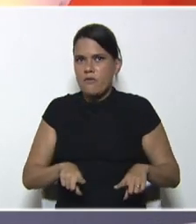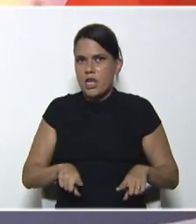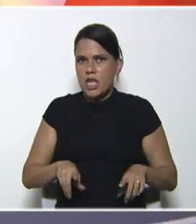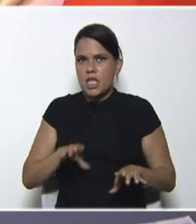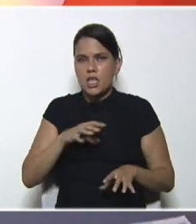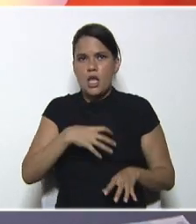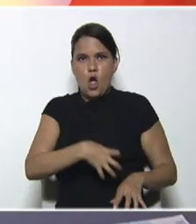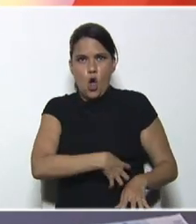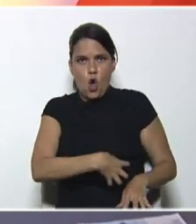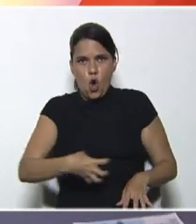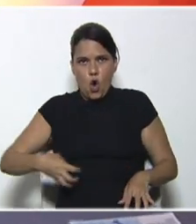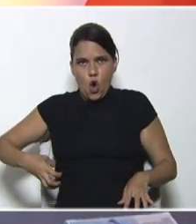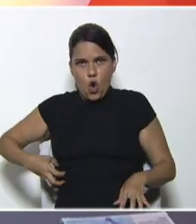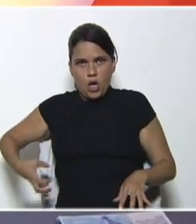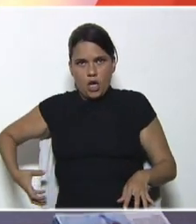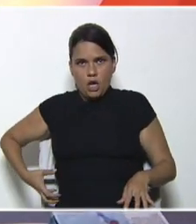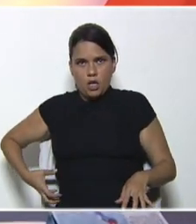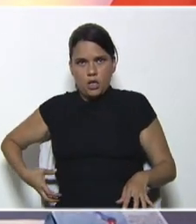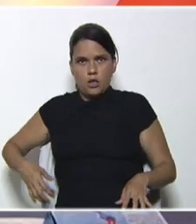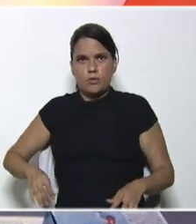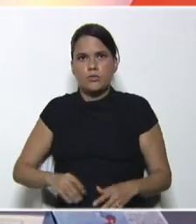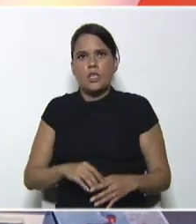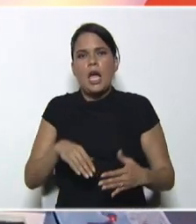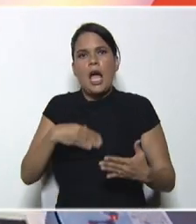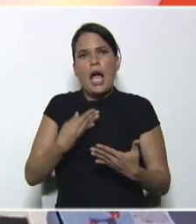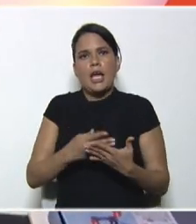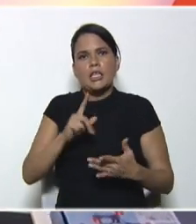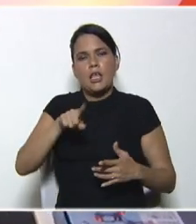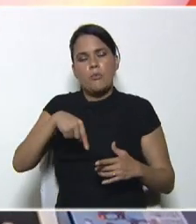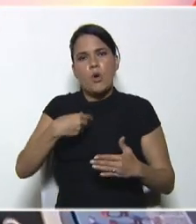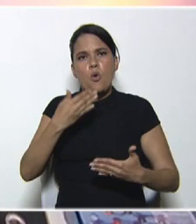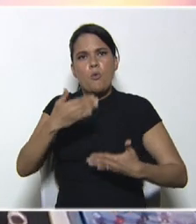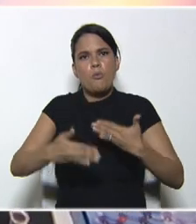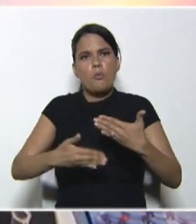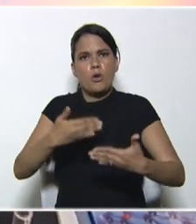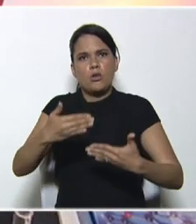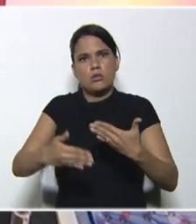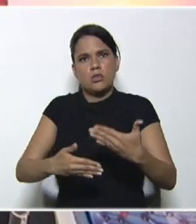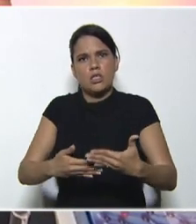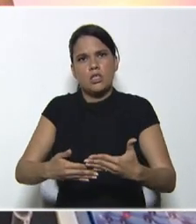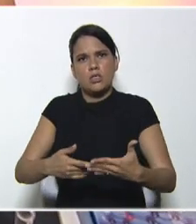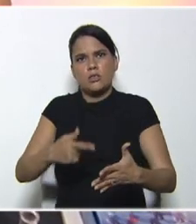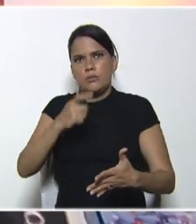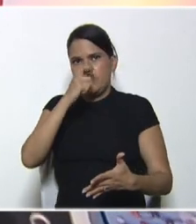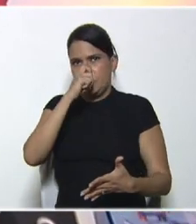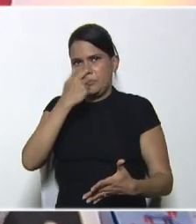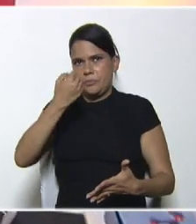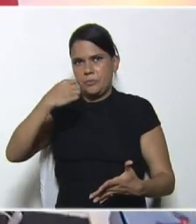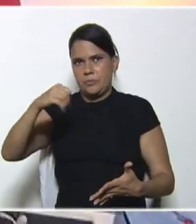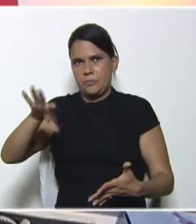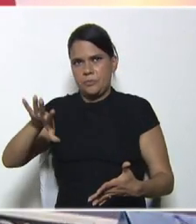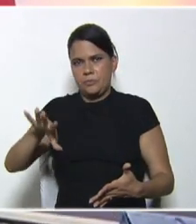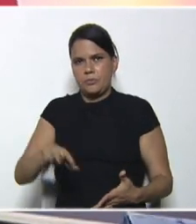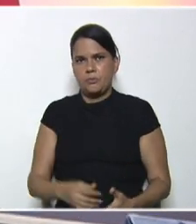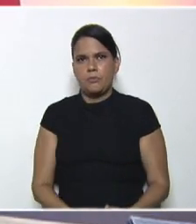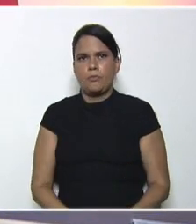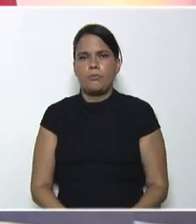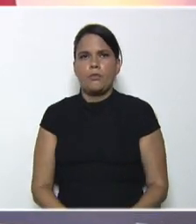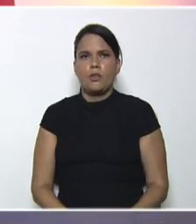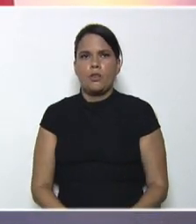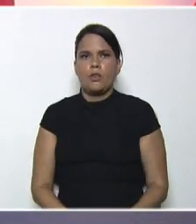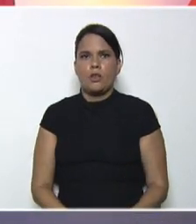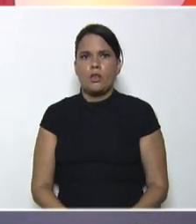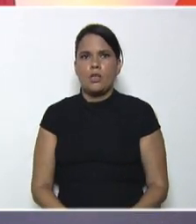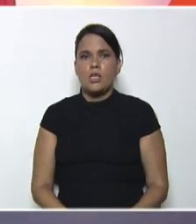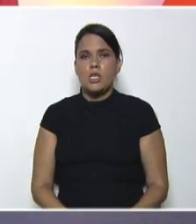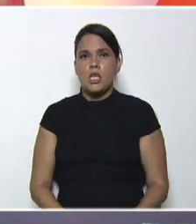el riñón, etcétera, hasta luego proceso de descomposición, donde hay proceso de excreción. Ok, y en